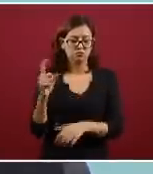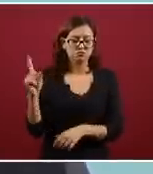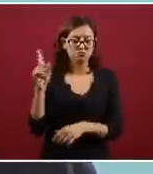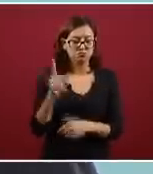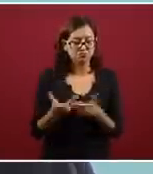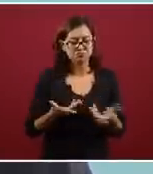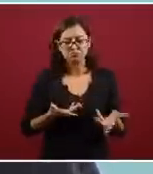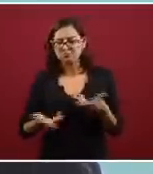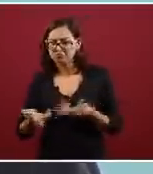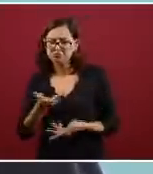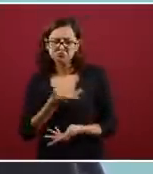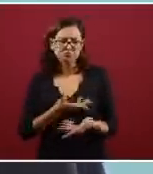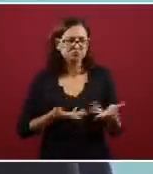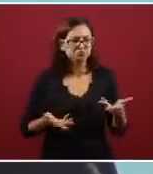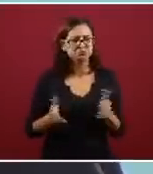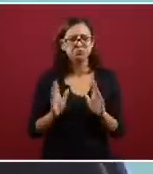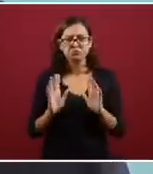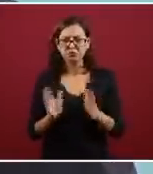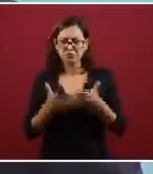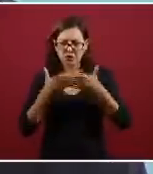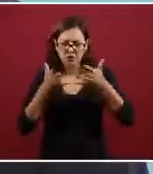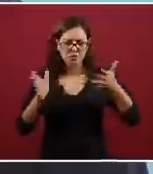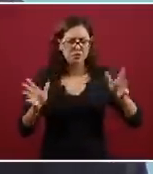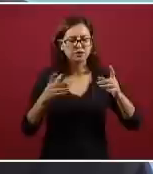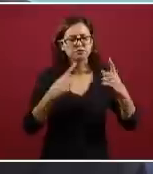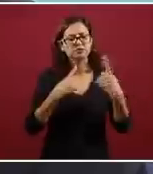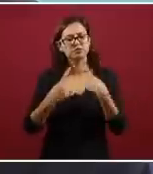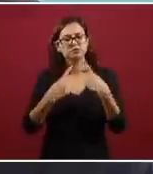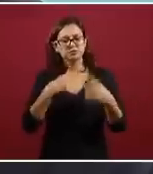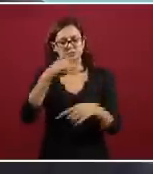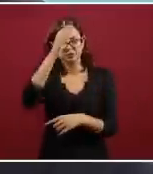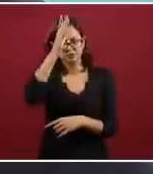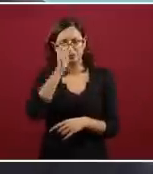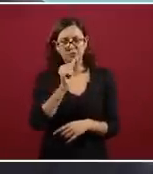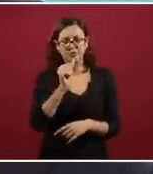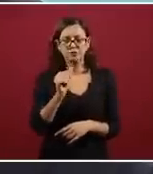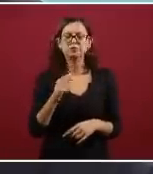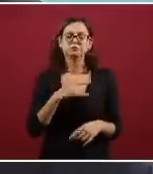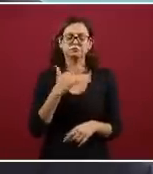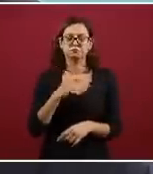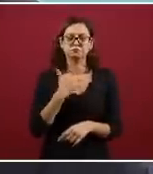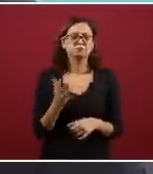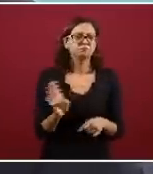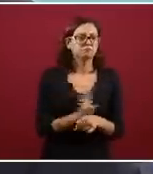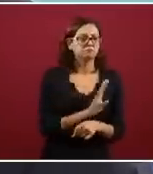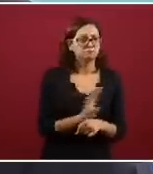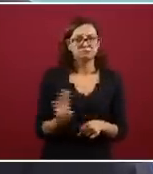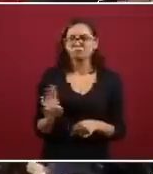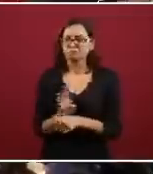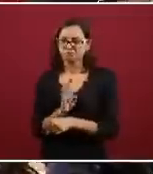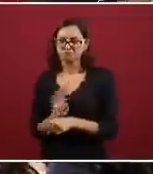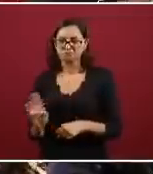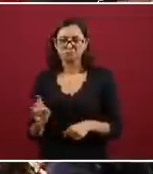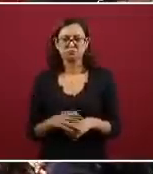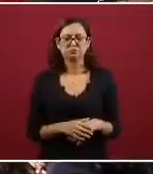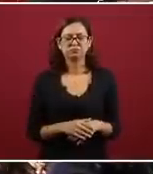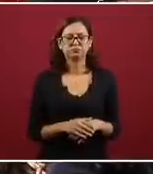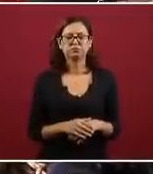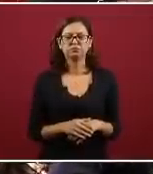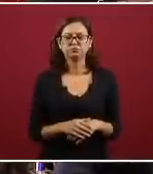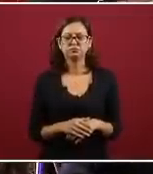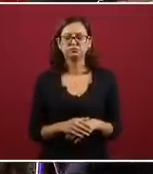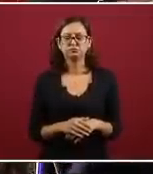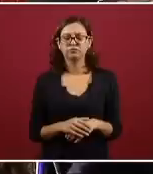logró una apertura que considero es de beneficio para ambas partes. Se dio con los